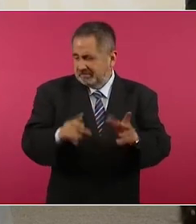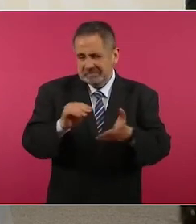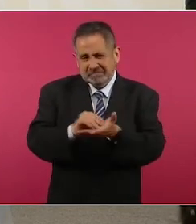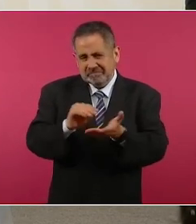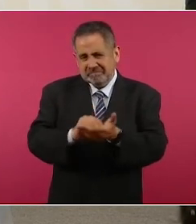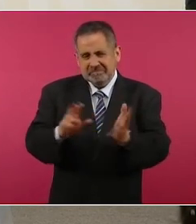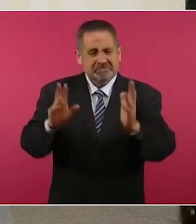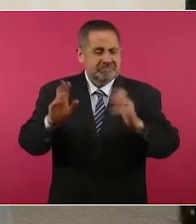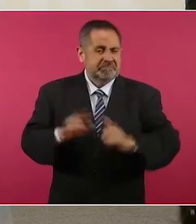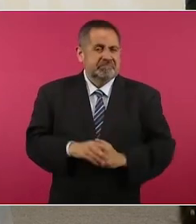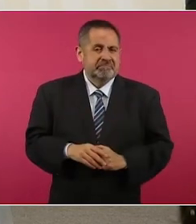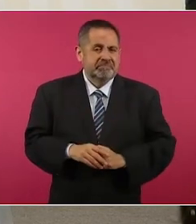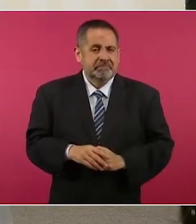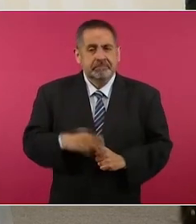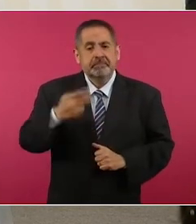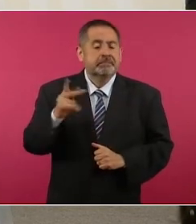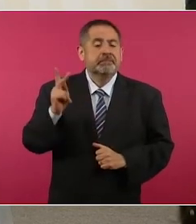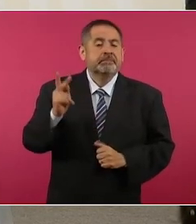Pero